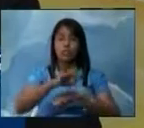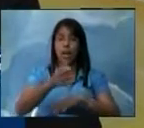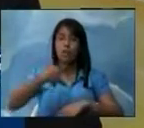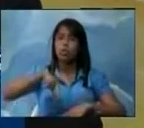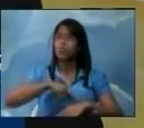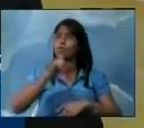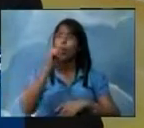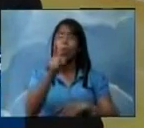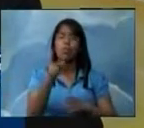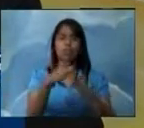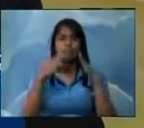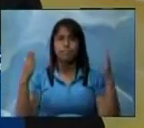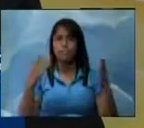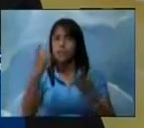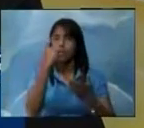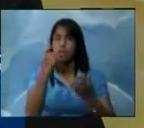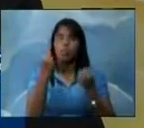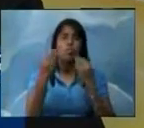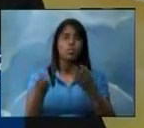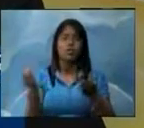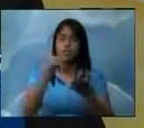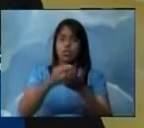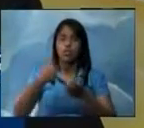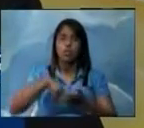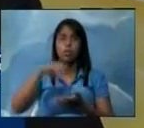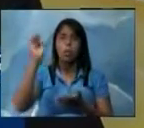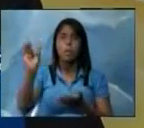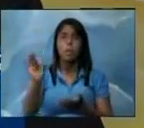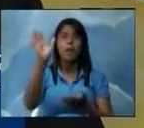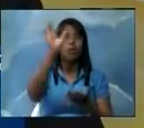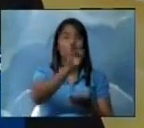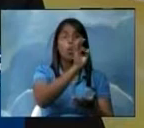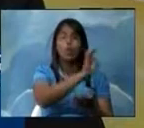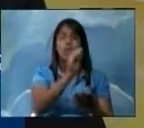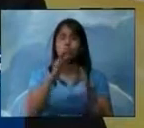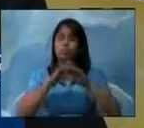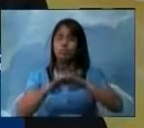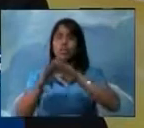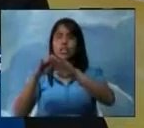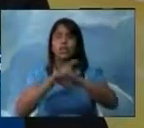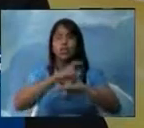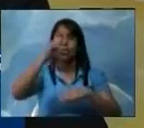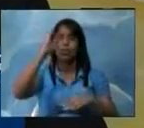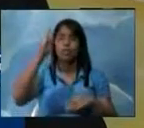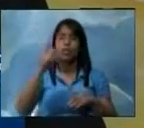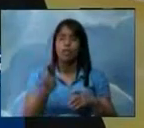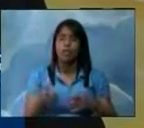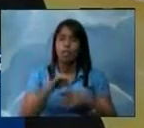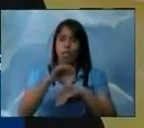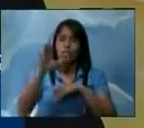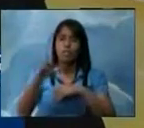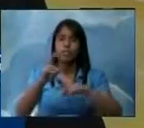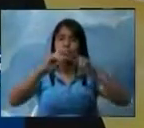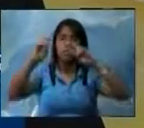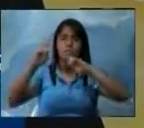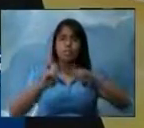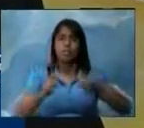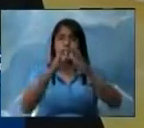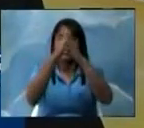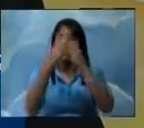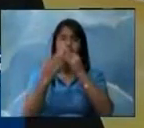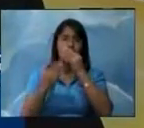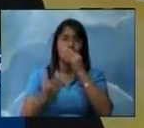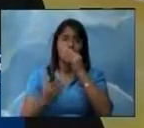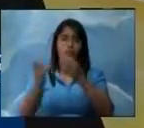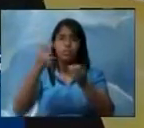una lección. Muchas veces nosotros como pastores o como ministros de Dios dejamos de escudriñar la escritura en